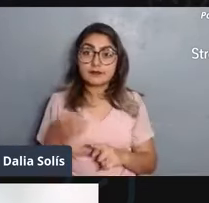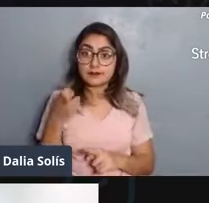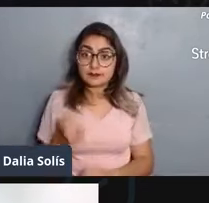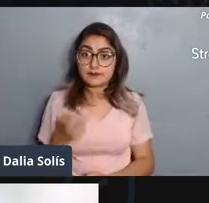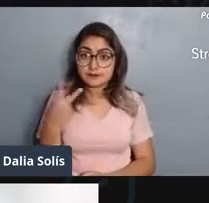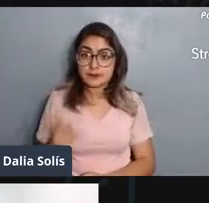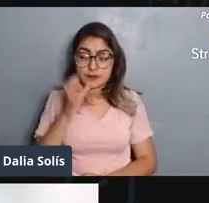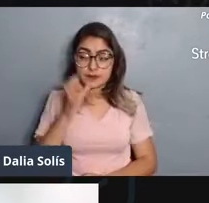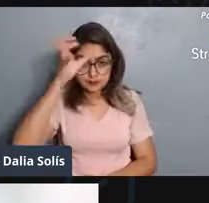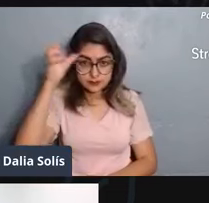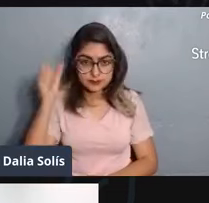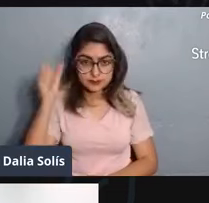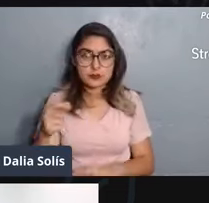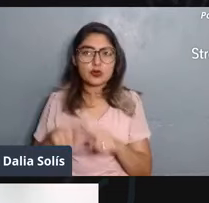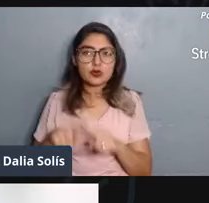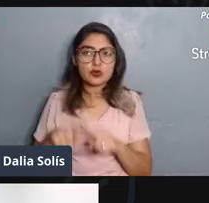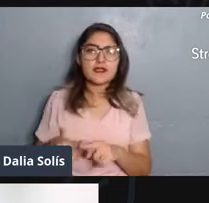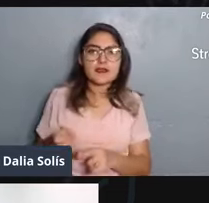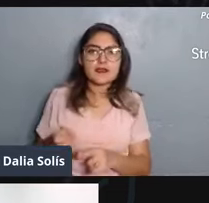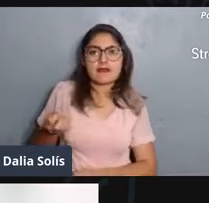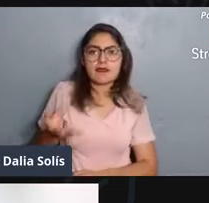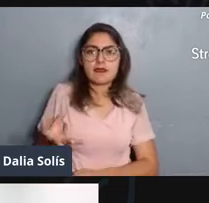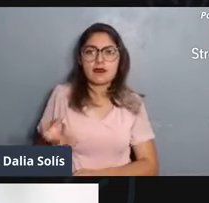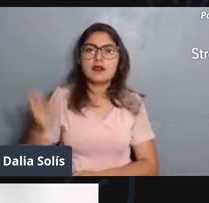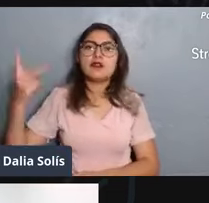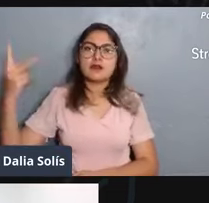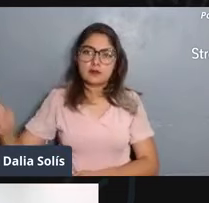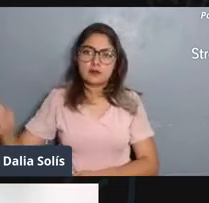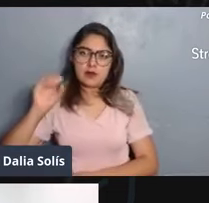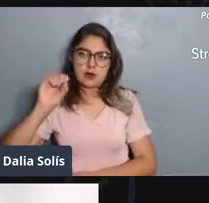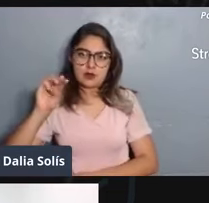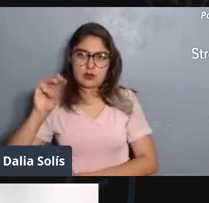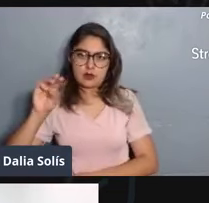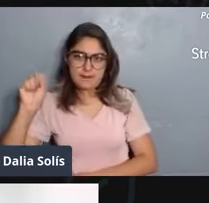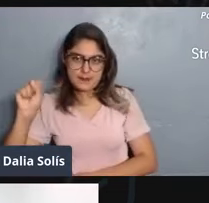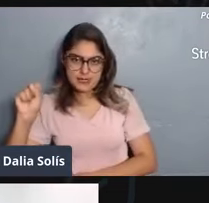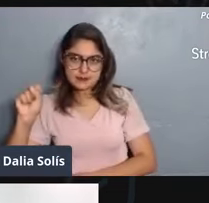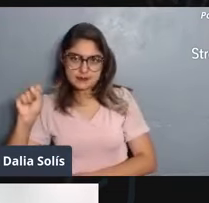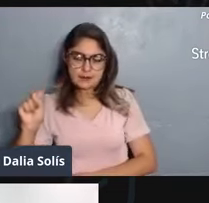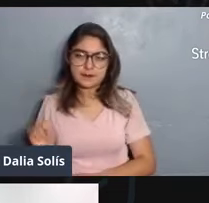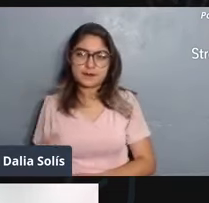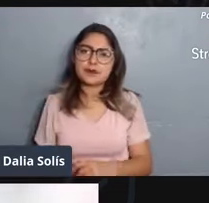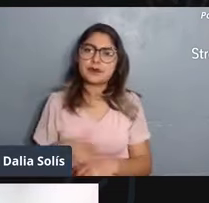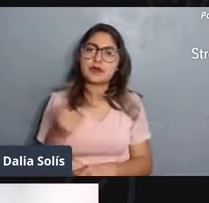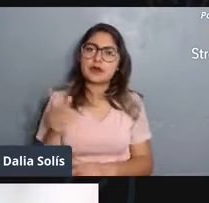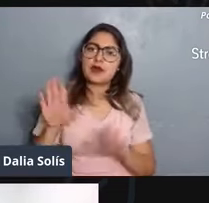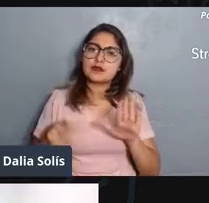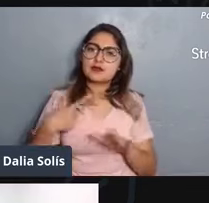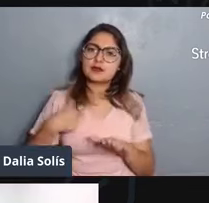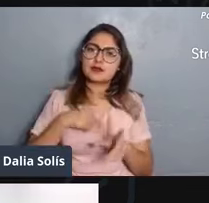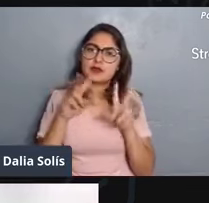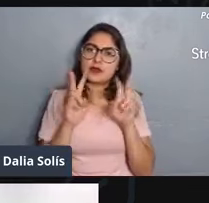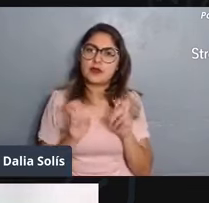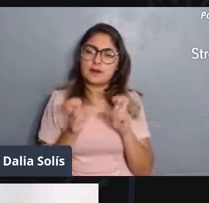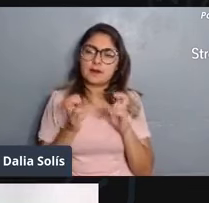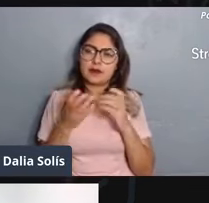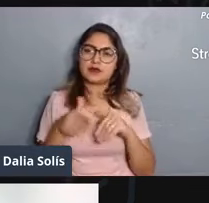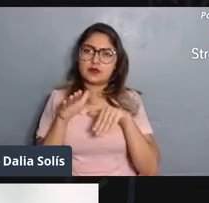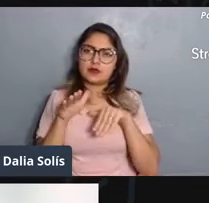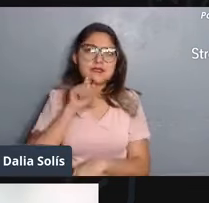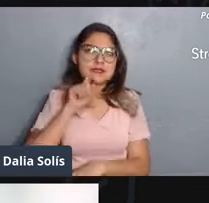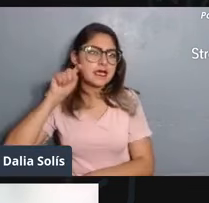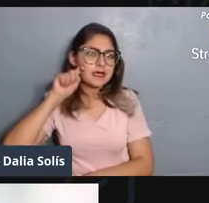cada vez que hablamos de sexualidad, es algo que inevitablemente veo sexo, y sexo